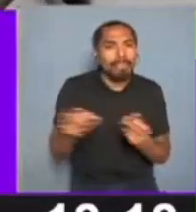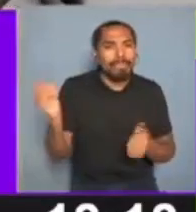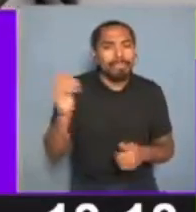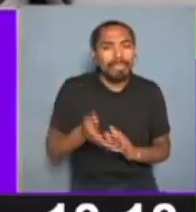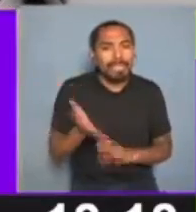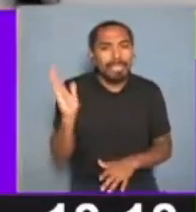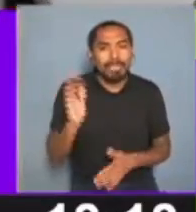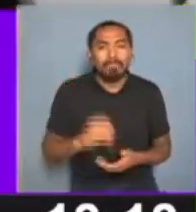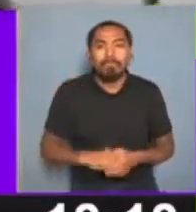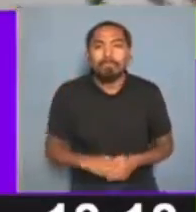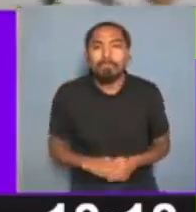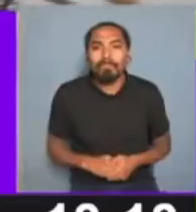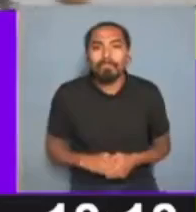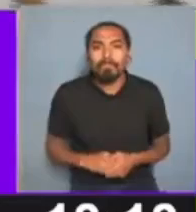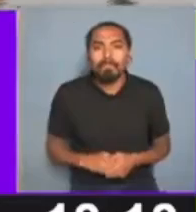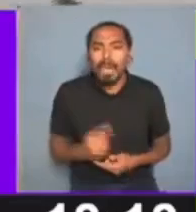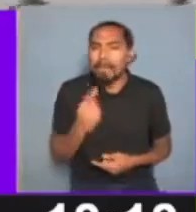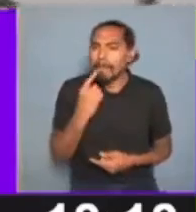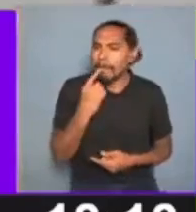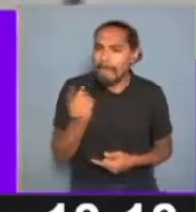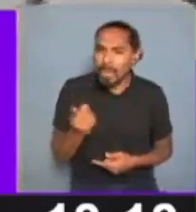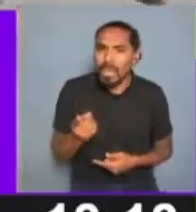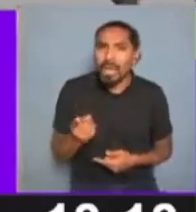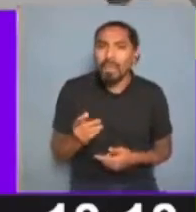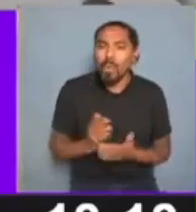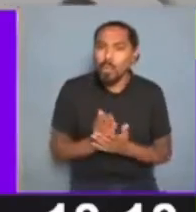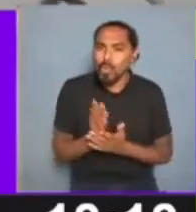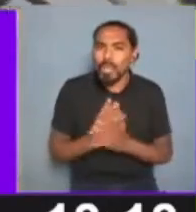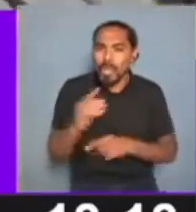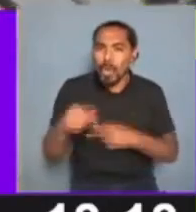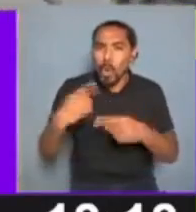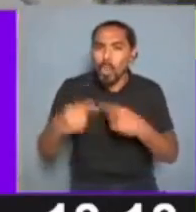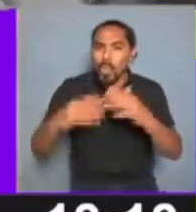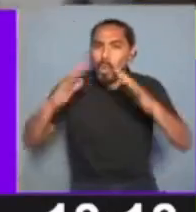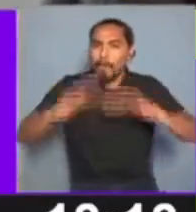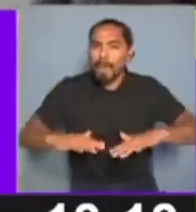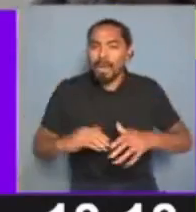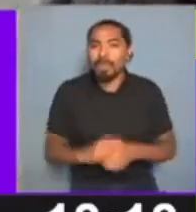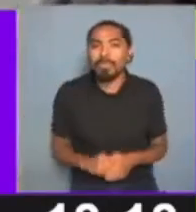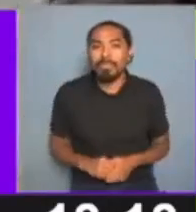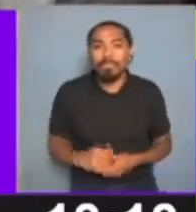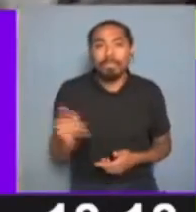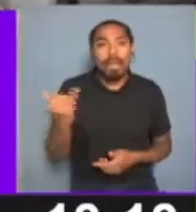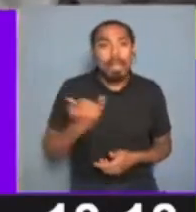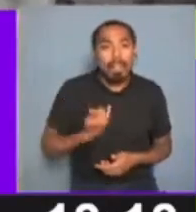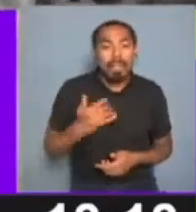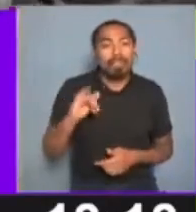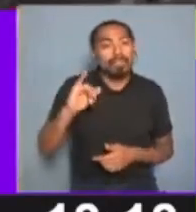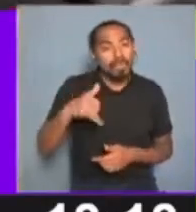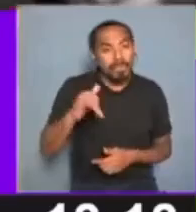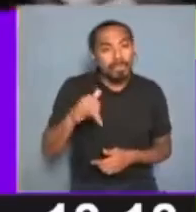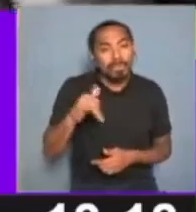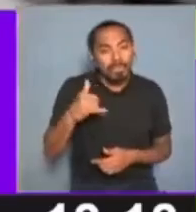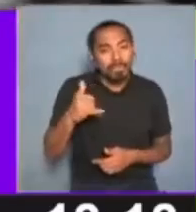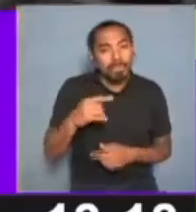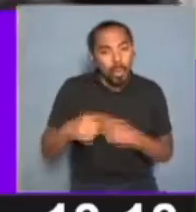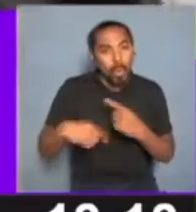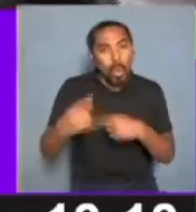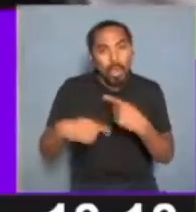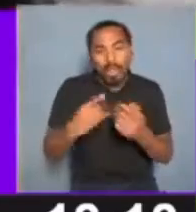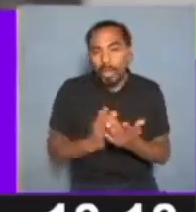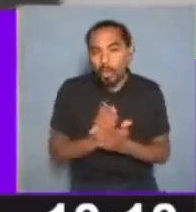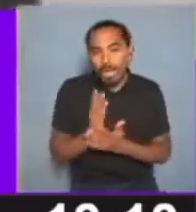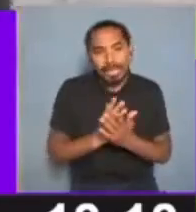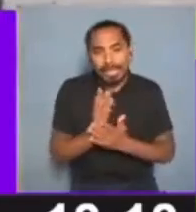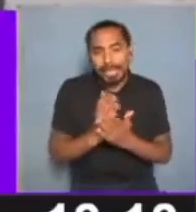continuar con las medidas, y nos dijeron que sí, que efectivamente las medidas no iban a cambiar. Es decir, que se iba a